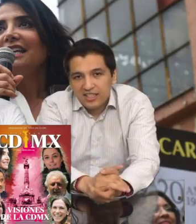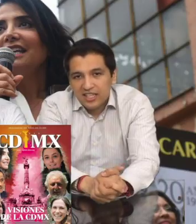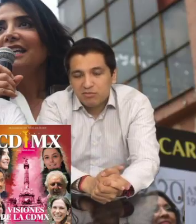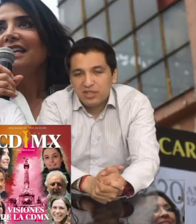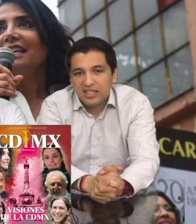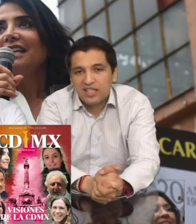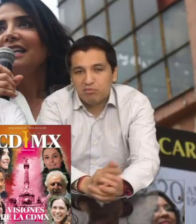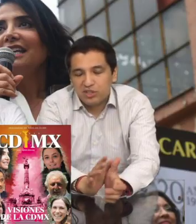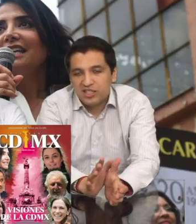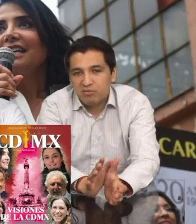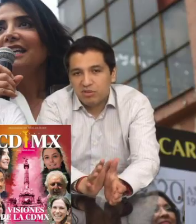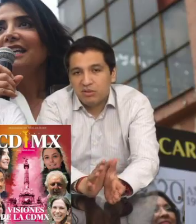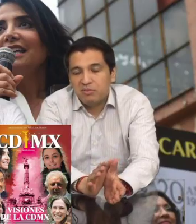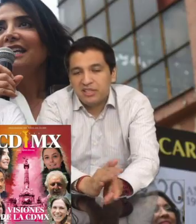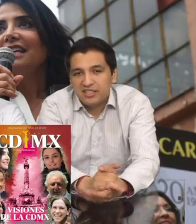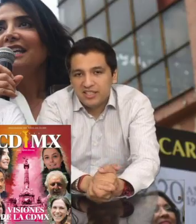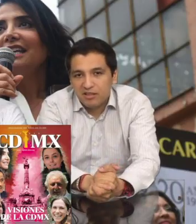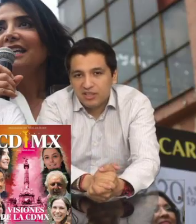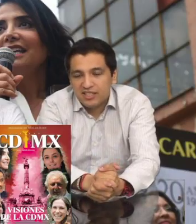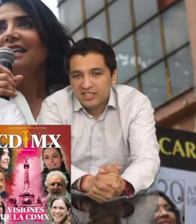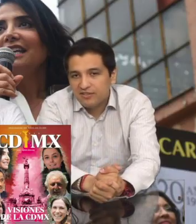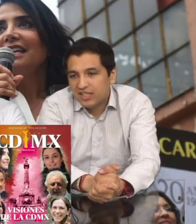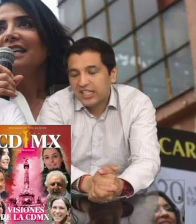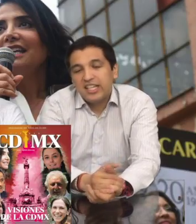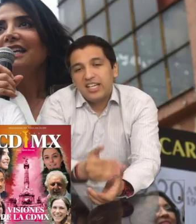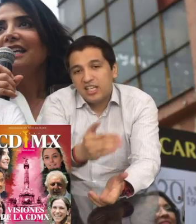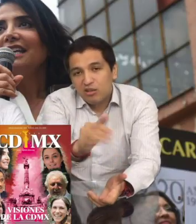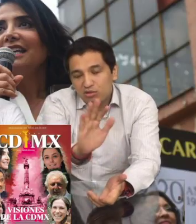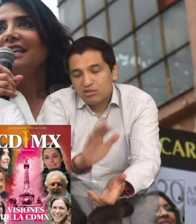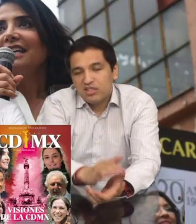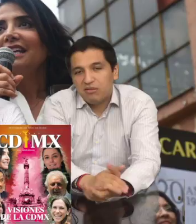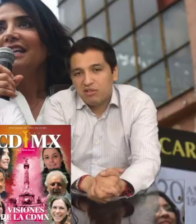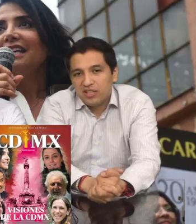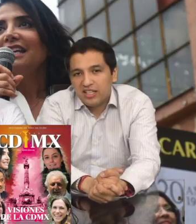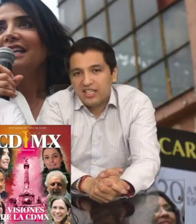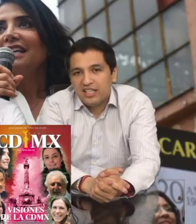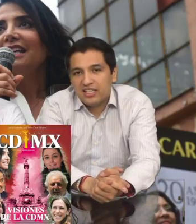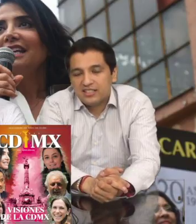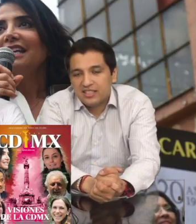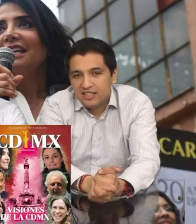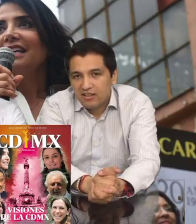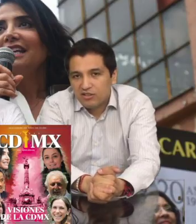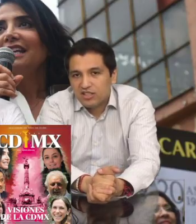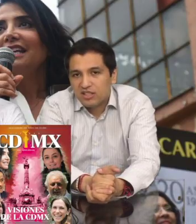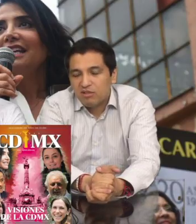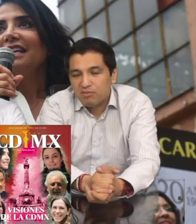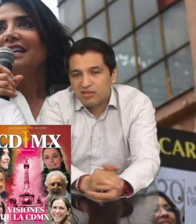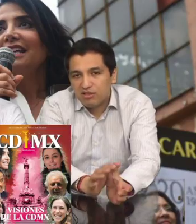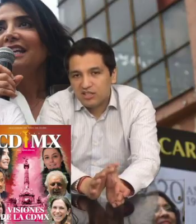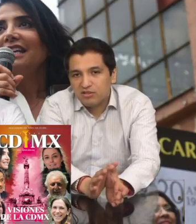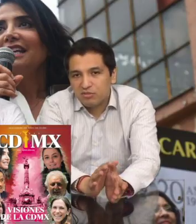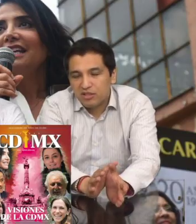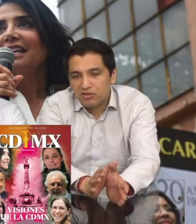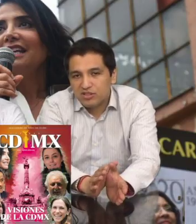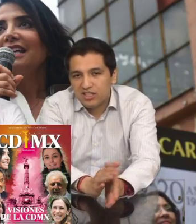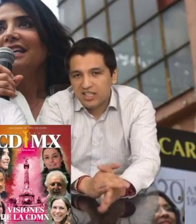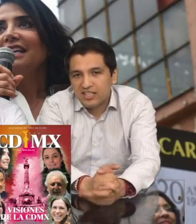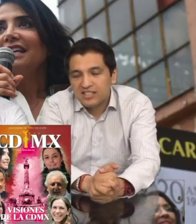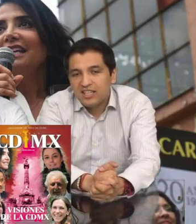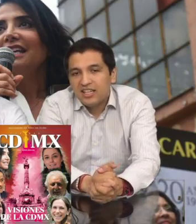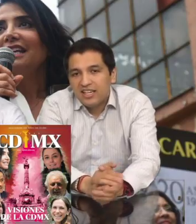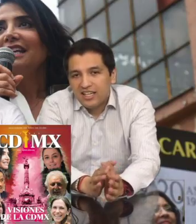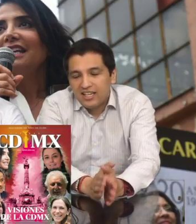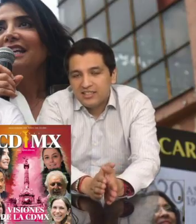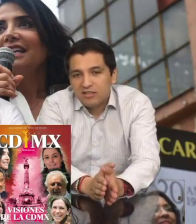imágenes dejan ver que pues sí, probablemente se llegó a esa cifra, e incluso se habló de que hasta 180 mil personas estuvieron